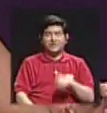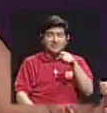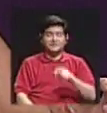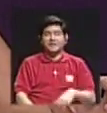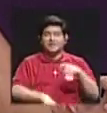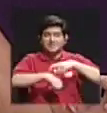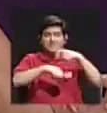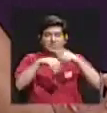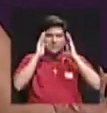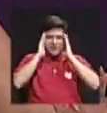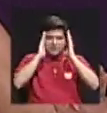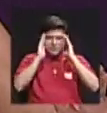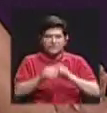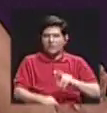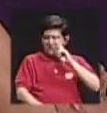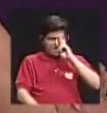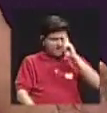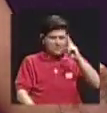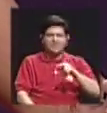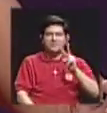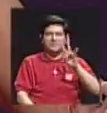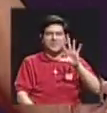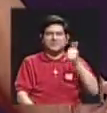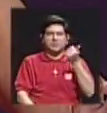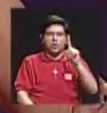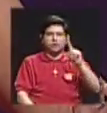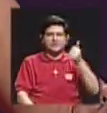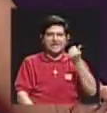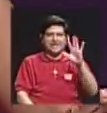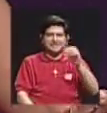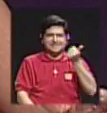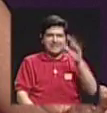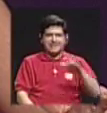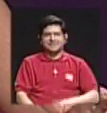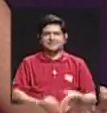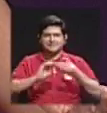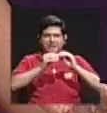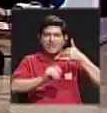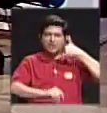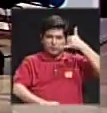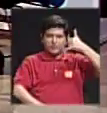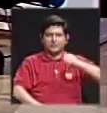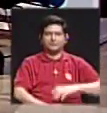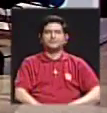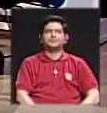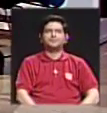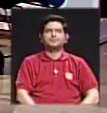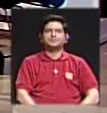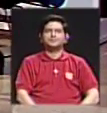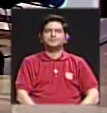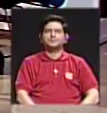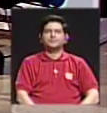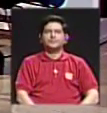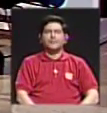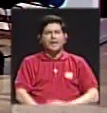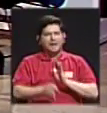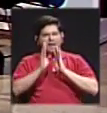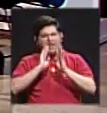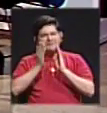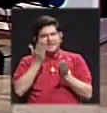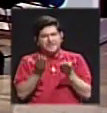nos están acompañando en Irreverencias 2511-1515, nuestro número telefónico.